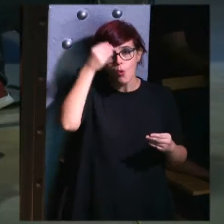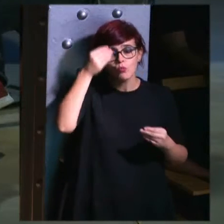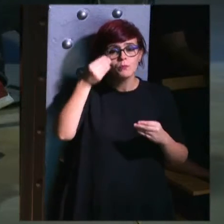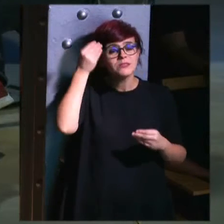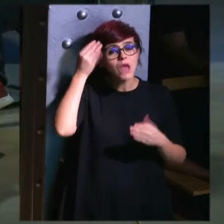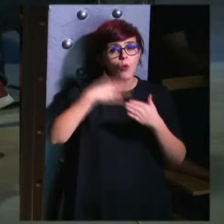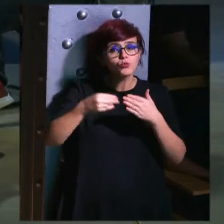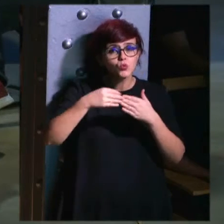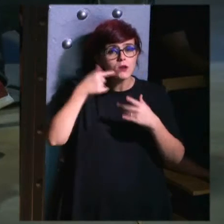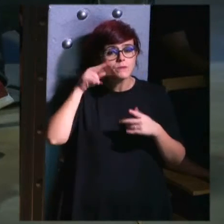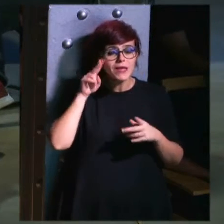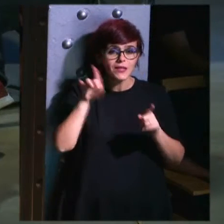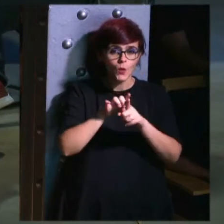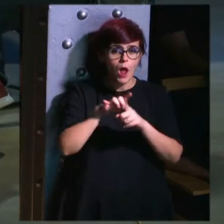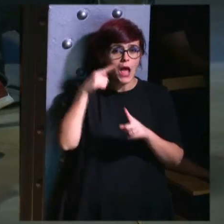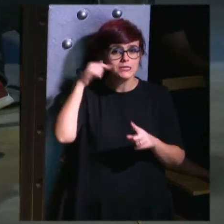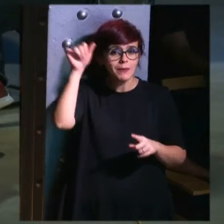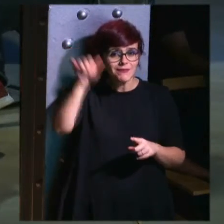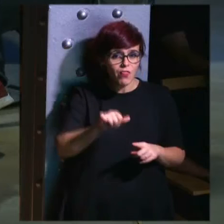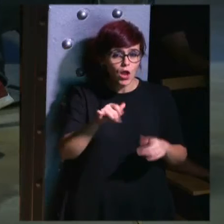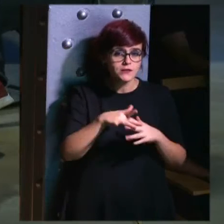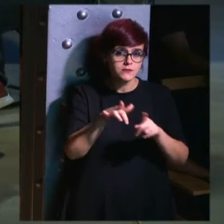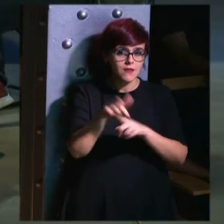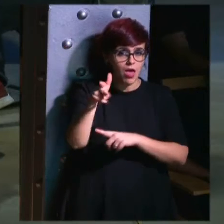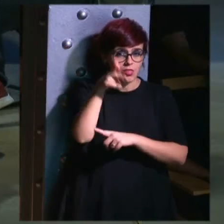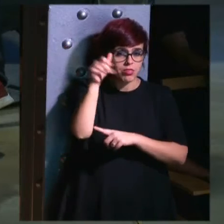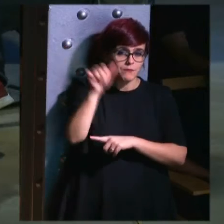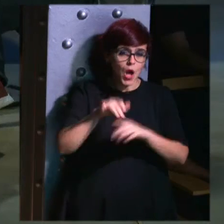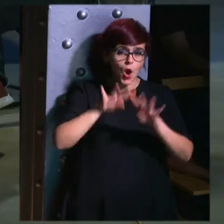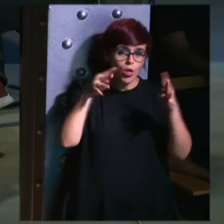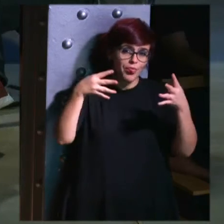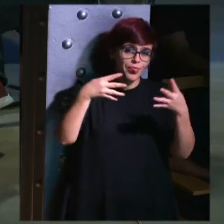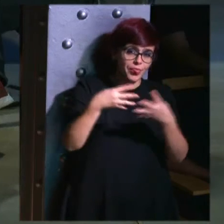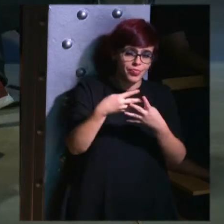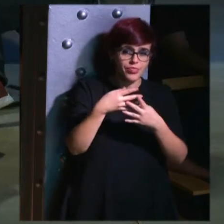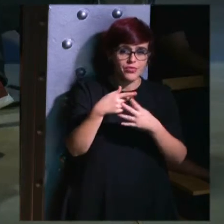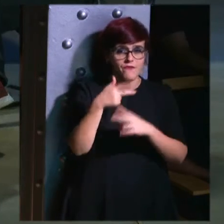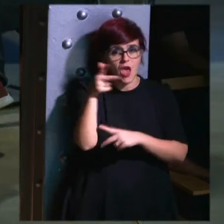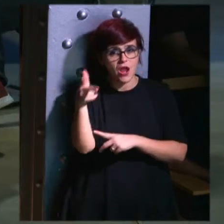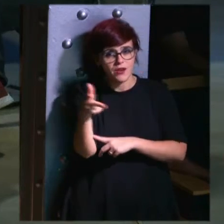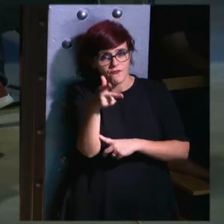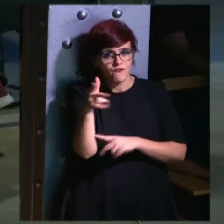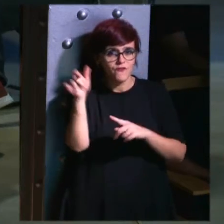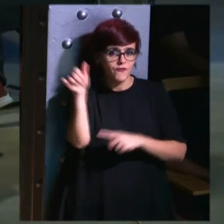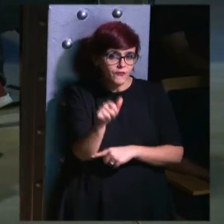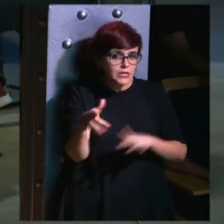usuarios, ¿van a ser espectadores cinemáticos o cibermatográficos? ¿Qué opináis de